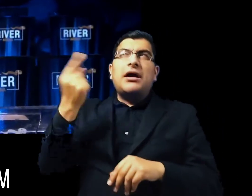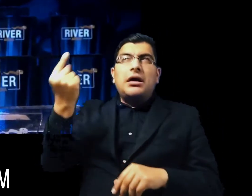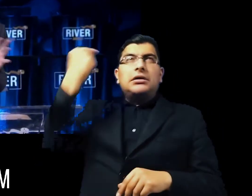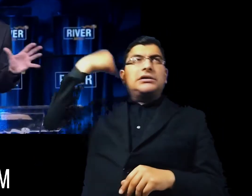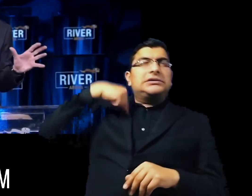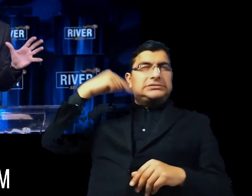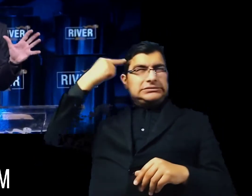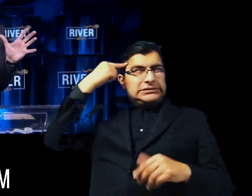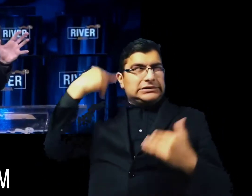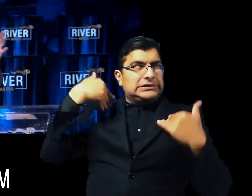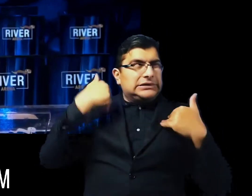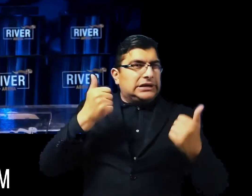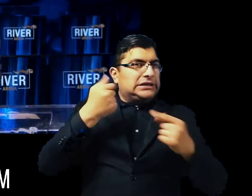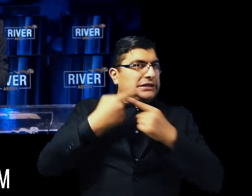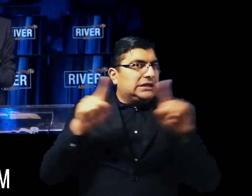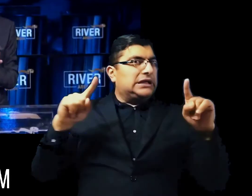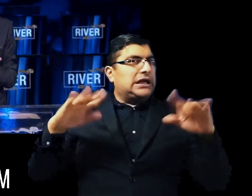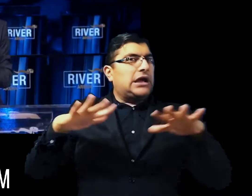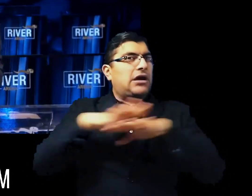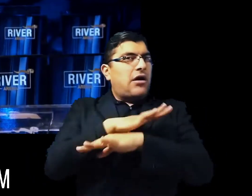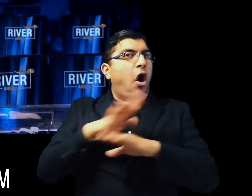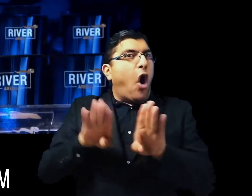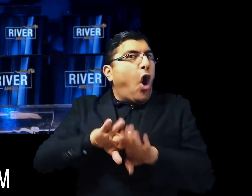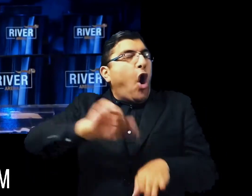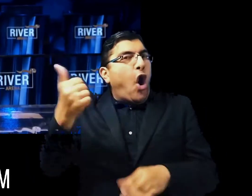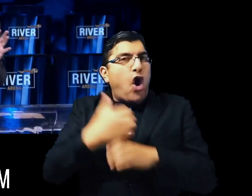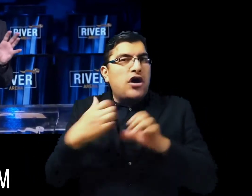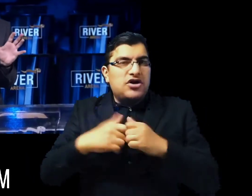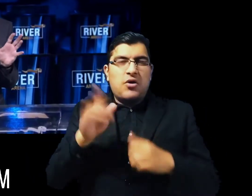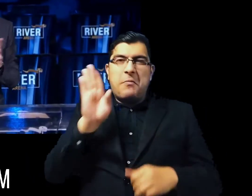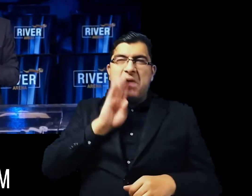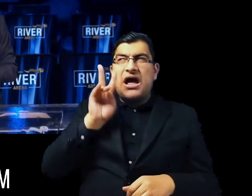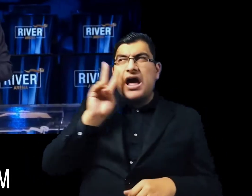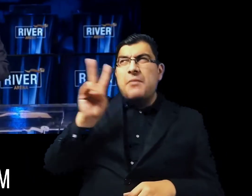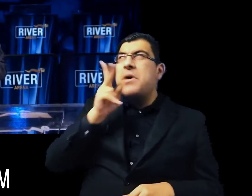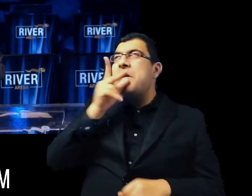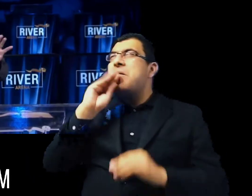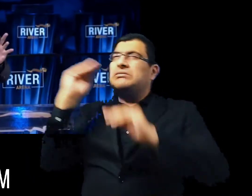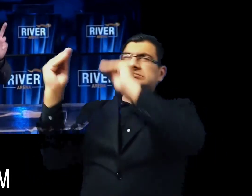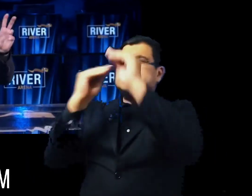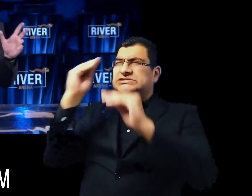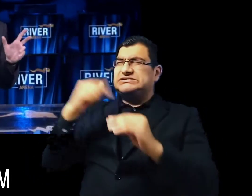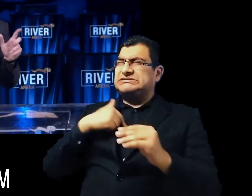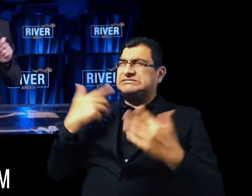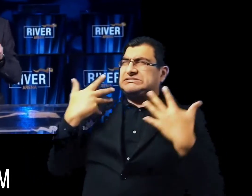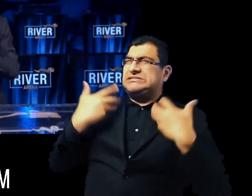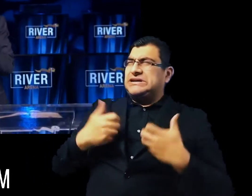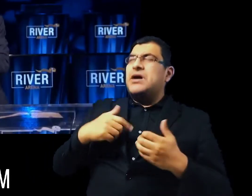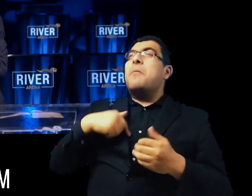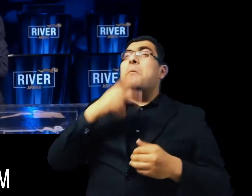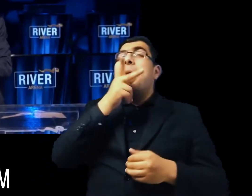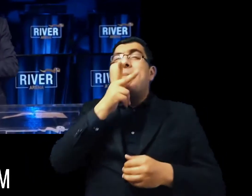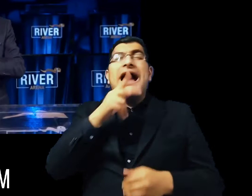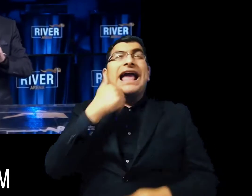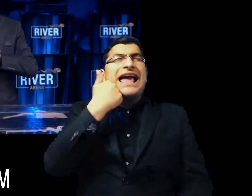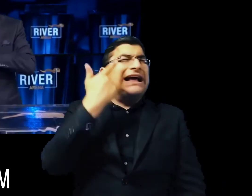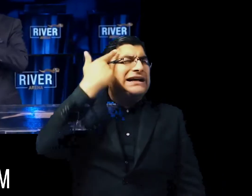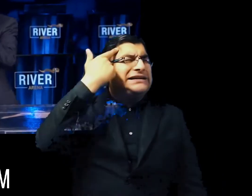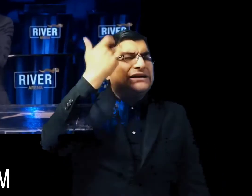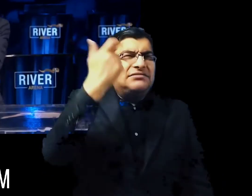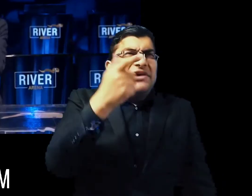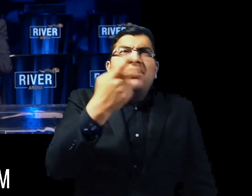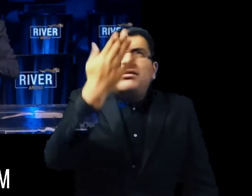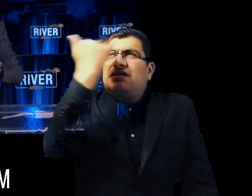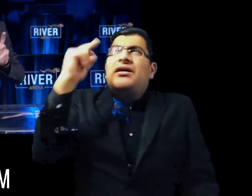interpretan incorrectamente la información. Y yo interpreté incorrectamente lo que pasaba. Era algo sórdido. Realmente mi papá intentó quitarse la vida y no sé